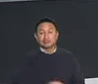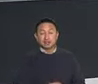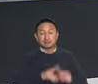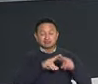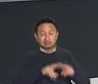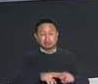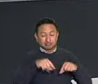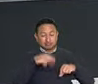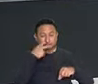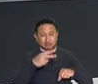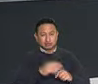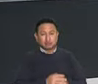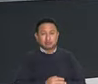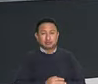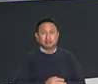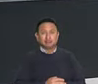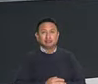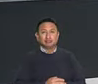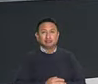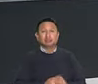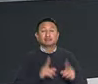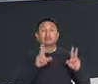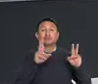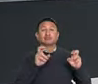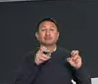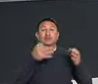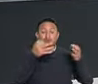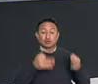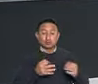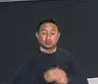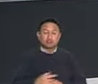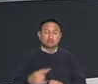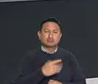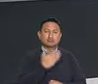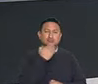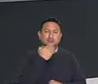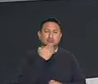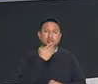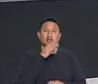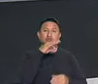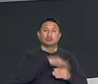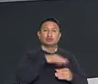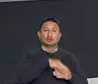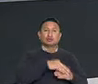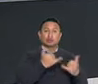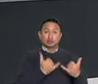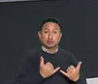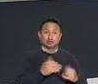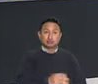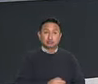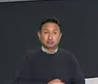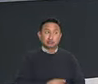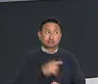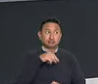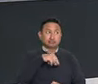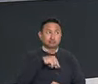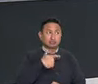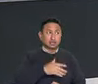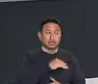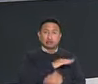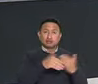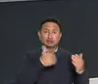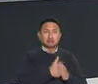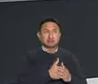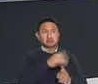Revisemos algunas cositas que tenemos referente justamente a cómo van las votaciones a esta hora, que prácticamente han llegado casi todas